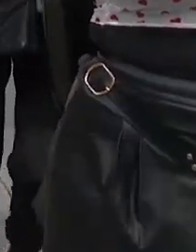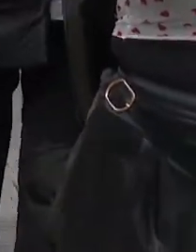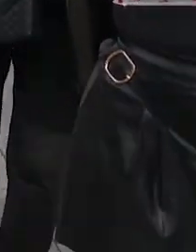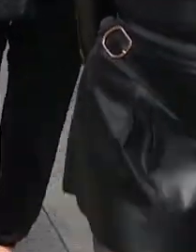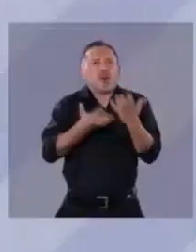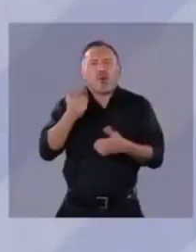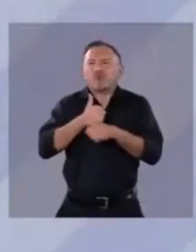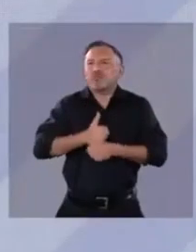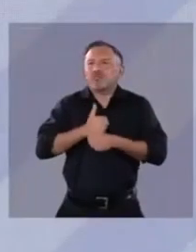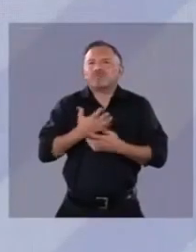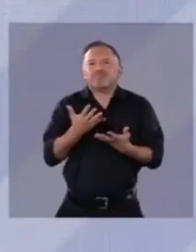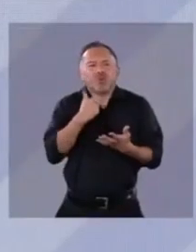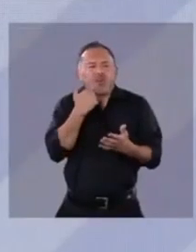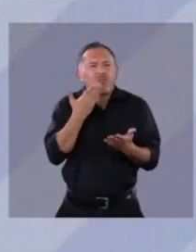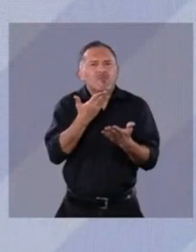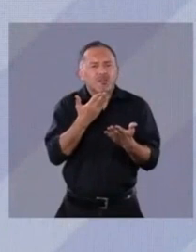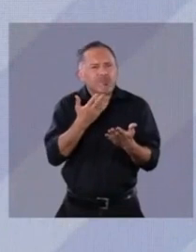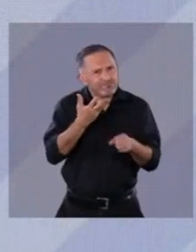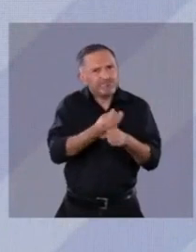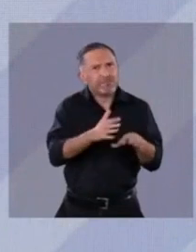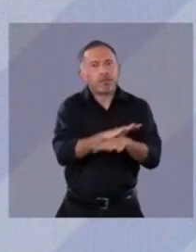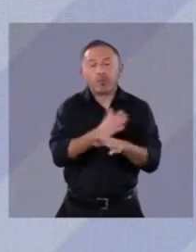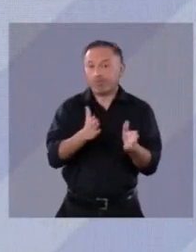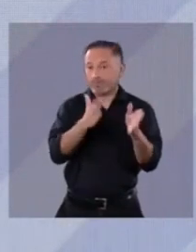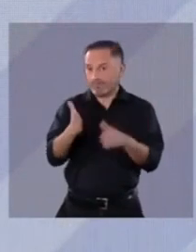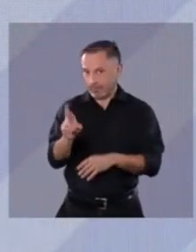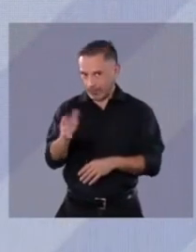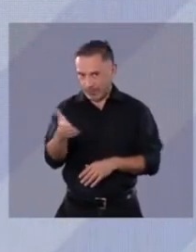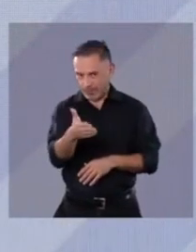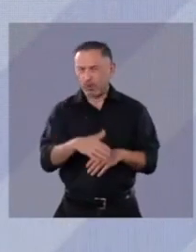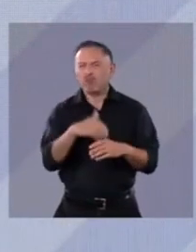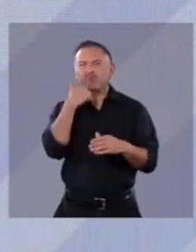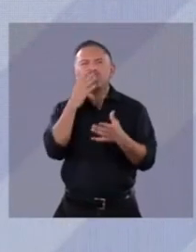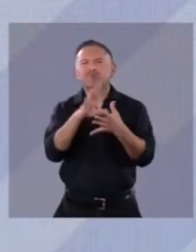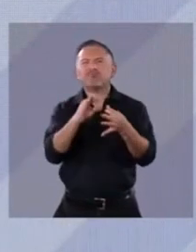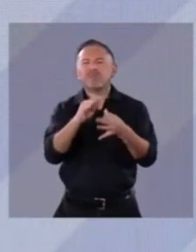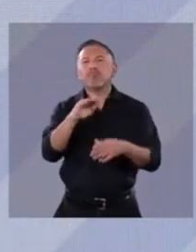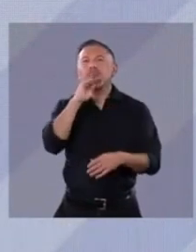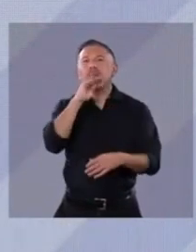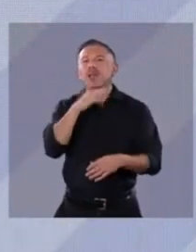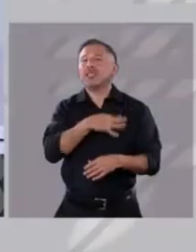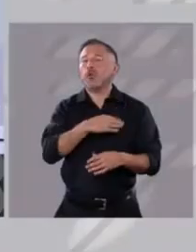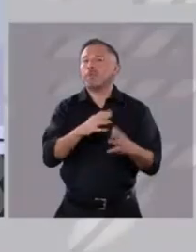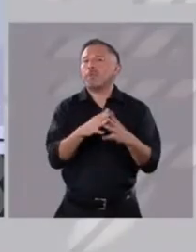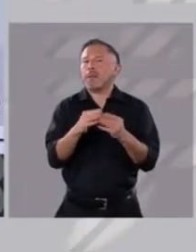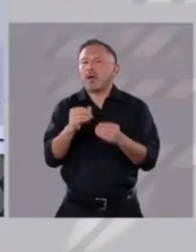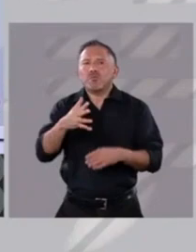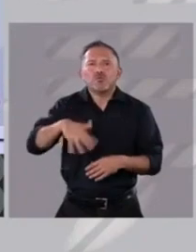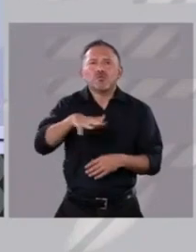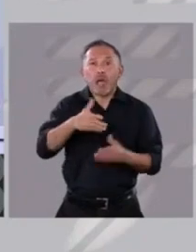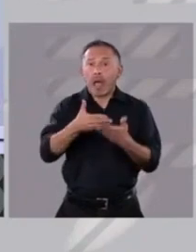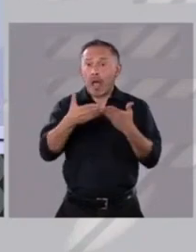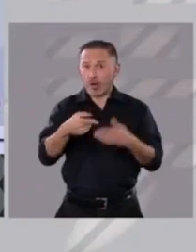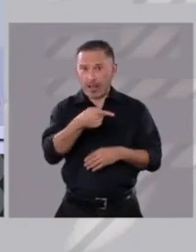tema. Quiero hablar de las madres buscadoras. Es increíble el abandono de este gobierno. Aquí la candidata no la